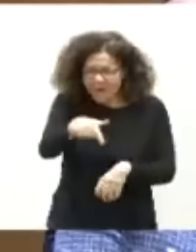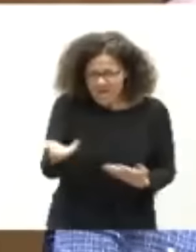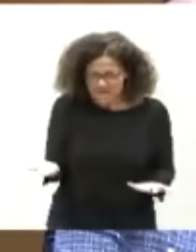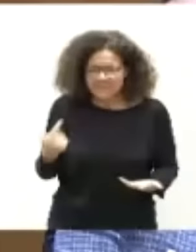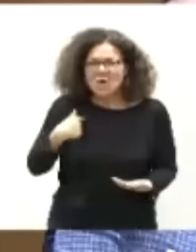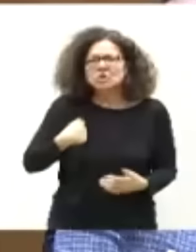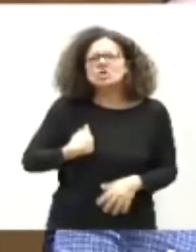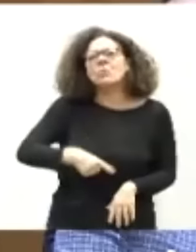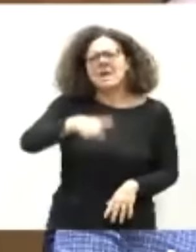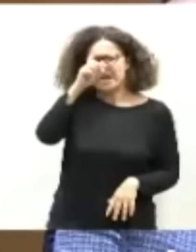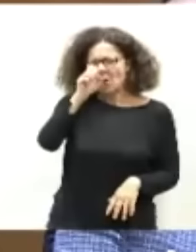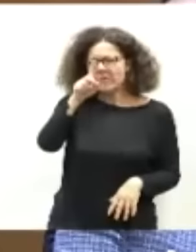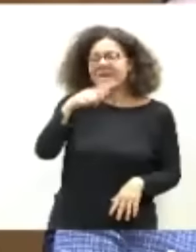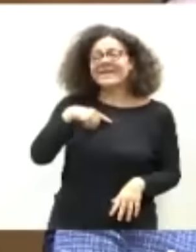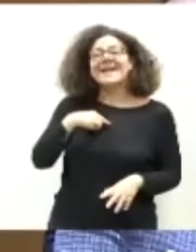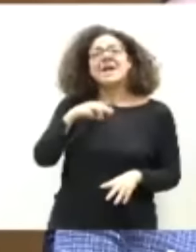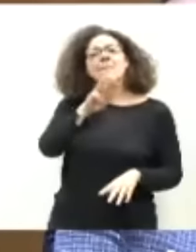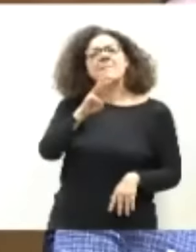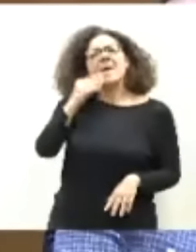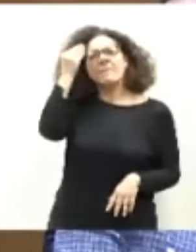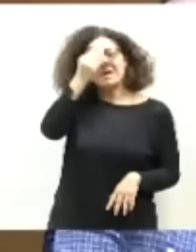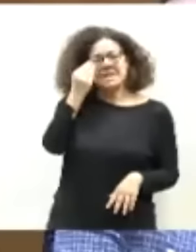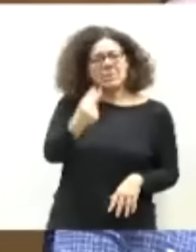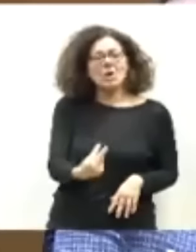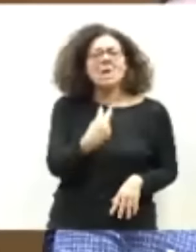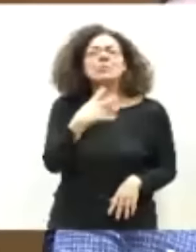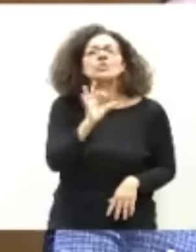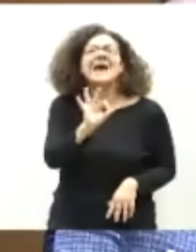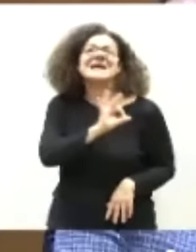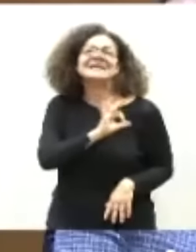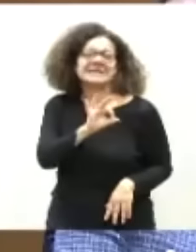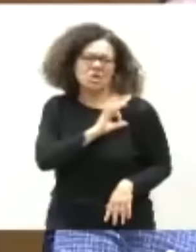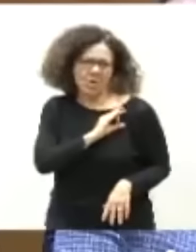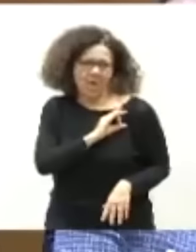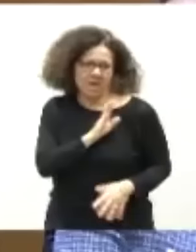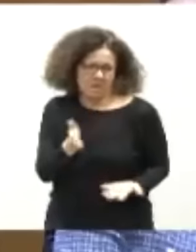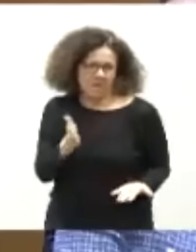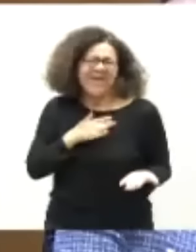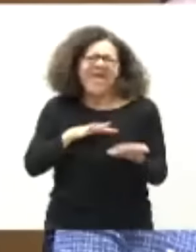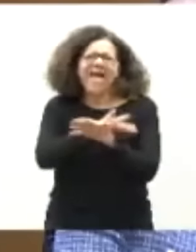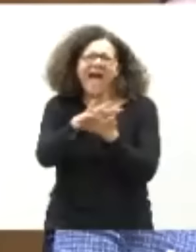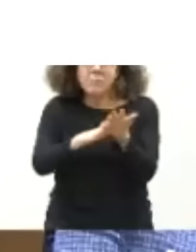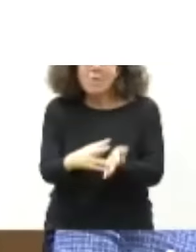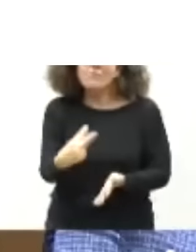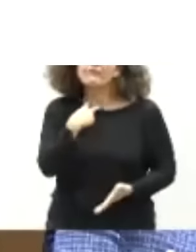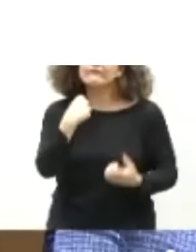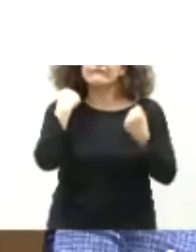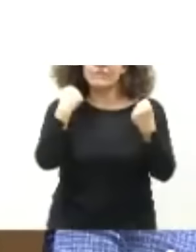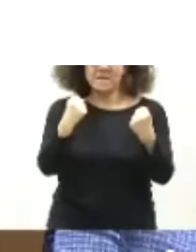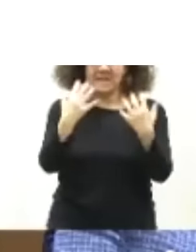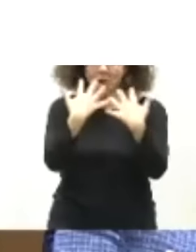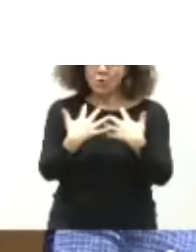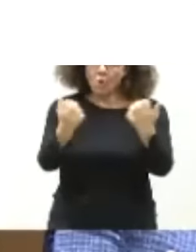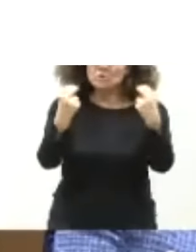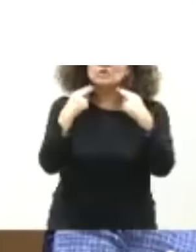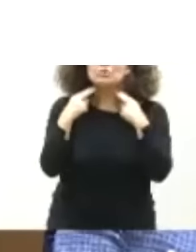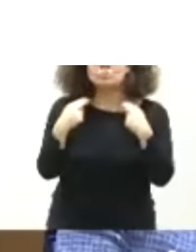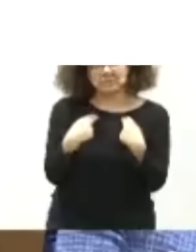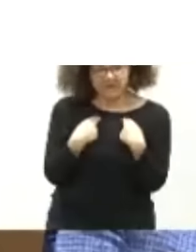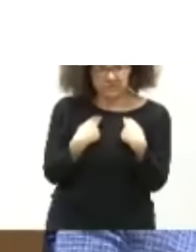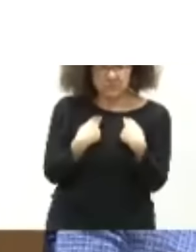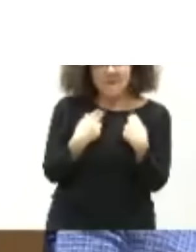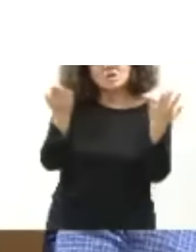Le voy a recordar yo lo que pensaba el Partido Popular con la voz de una señora Fabra, que habló alto y claro en el Congreso de los Diputados,